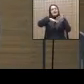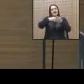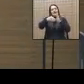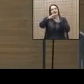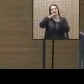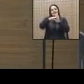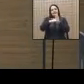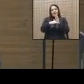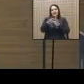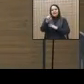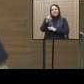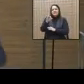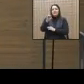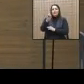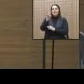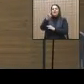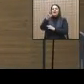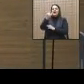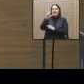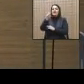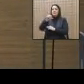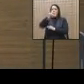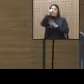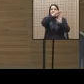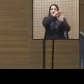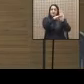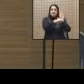extraordinarias? Otra lista de empréstitos.